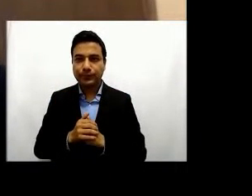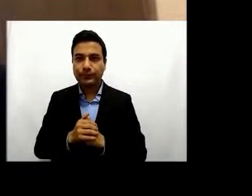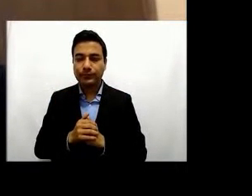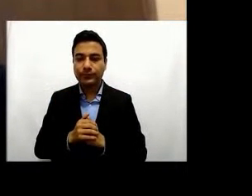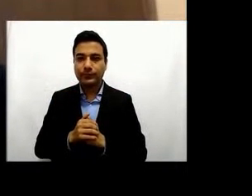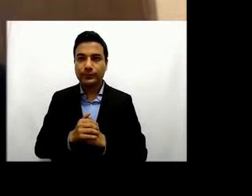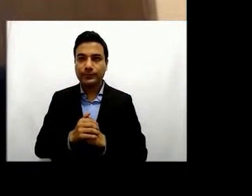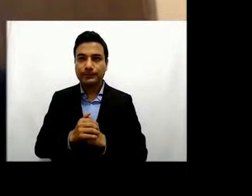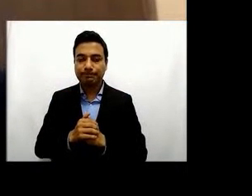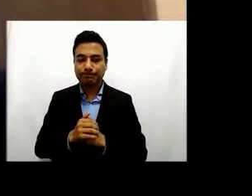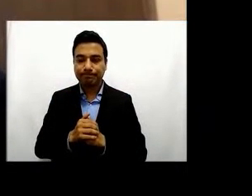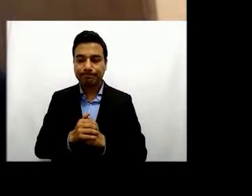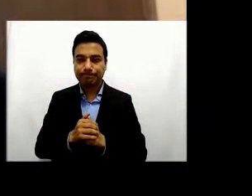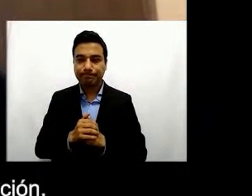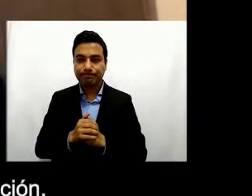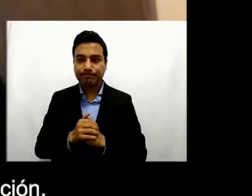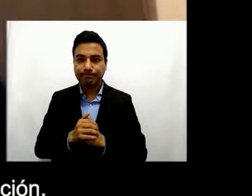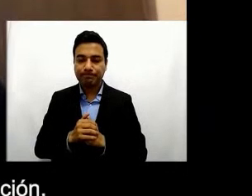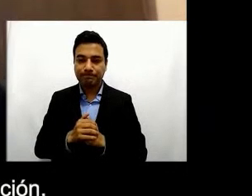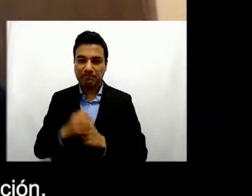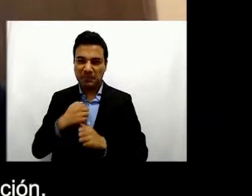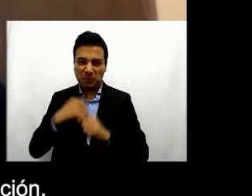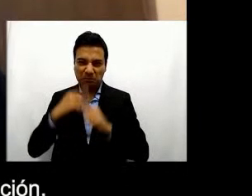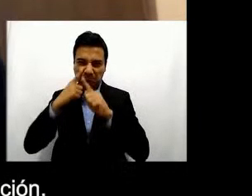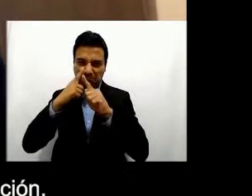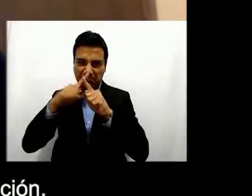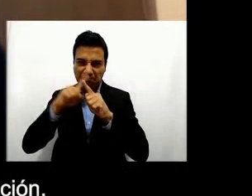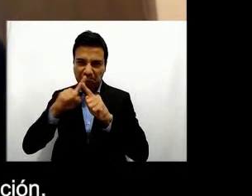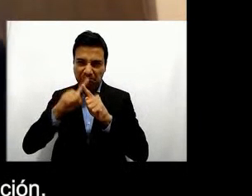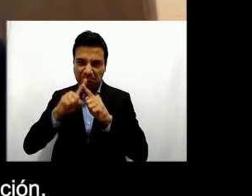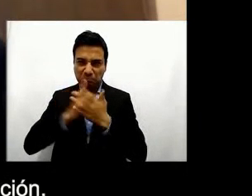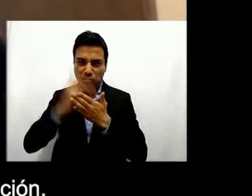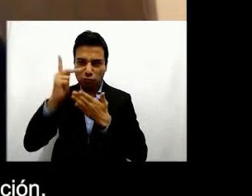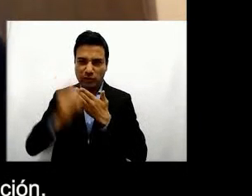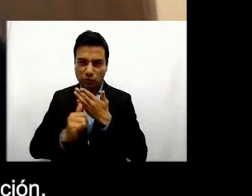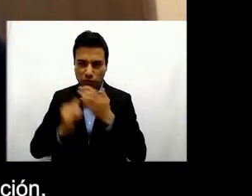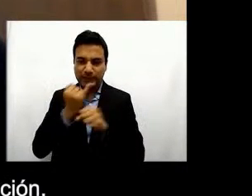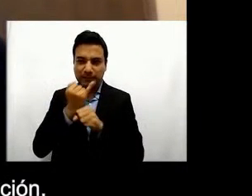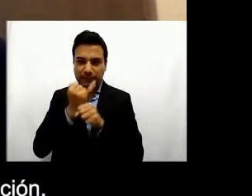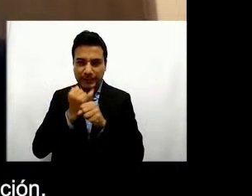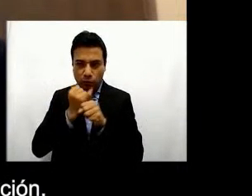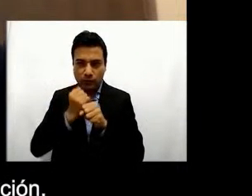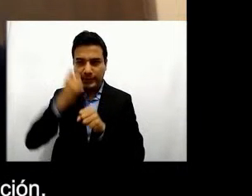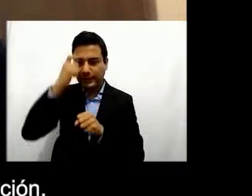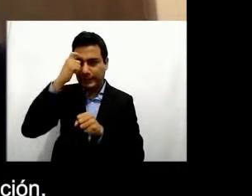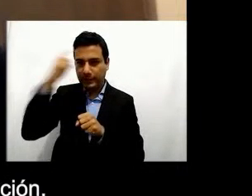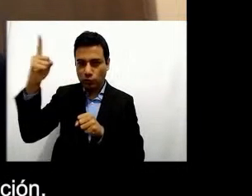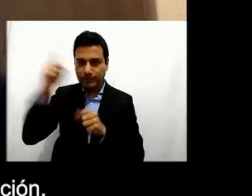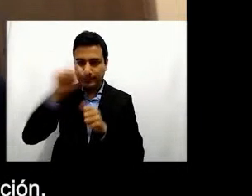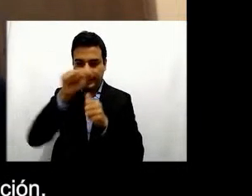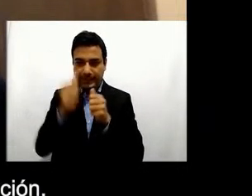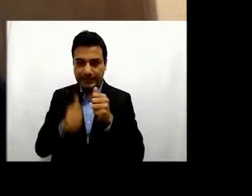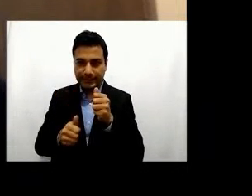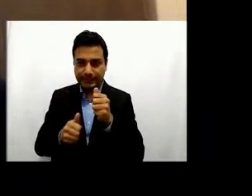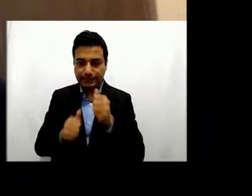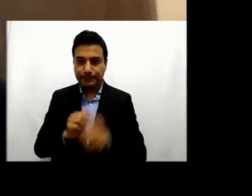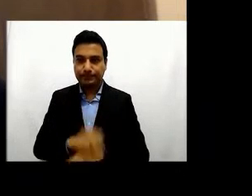entre estas áreas desarrollando proyectos de, sobre todo, investigación, creación en artes.